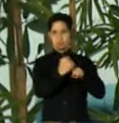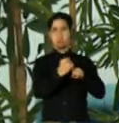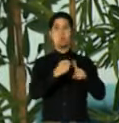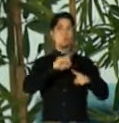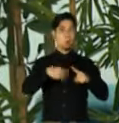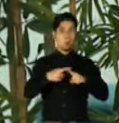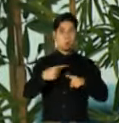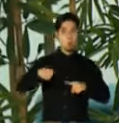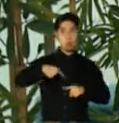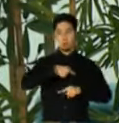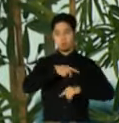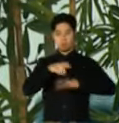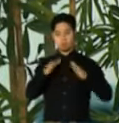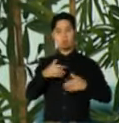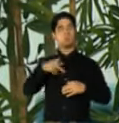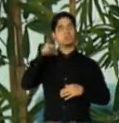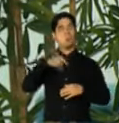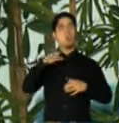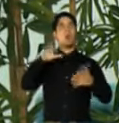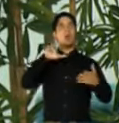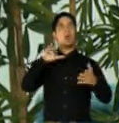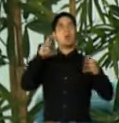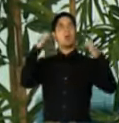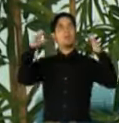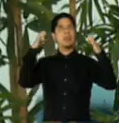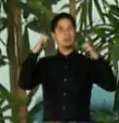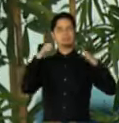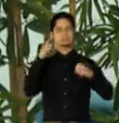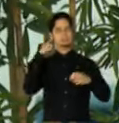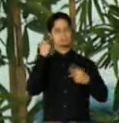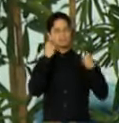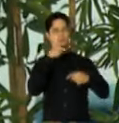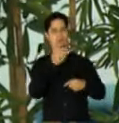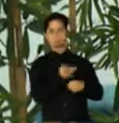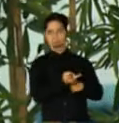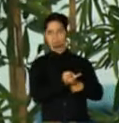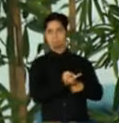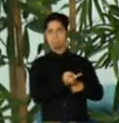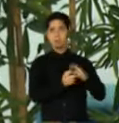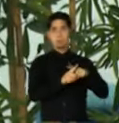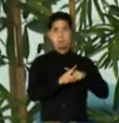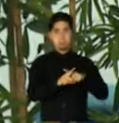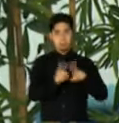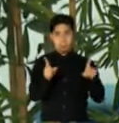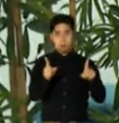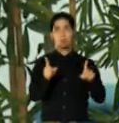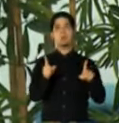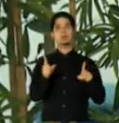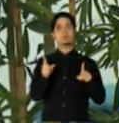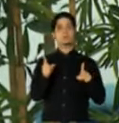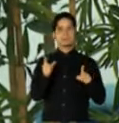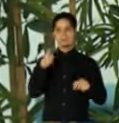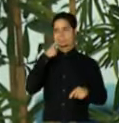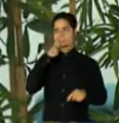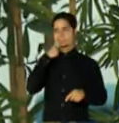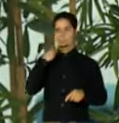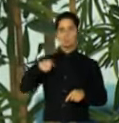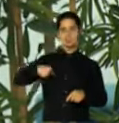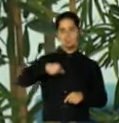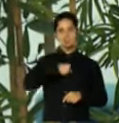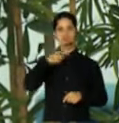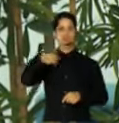nos dice que hay un estado de emergencia, eso es lo que está ocurriendo. Más, nosotros no podemos quitar de que tenemos la experiencia del huracán María,